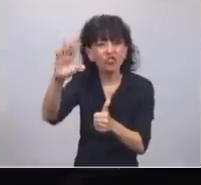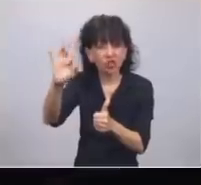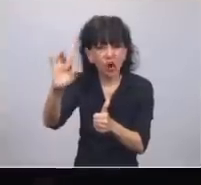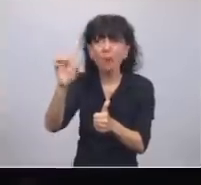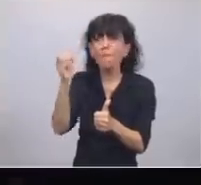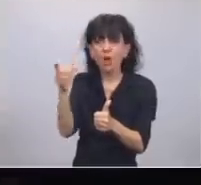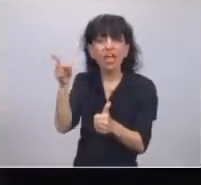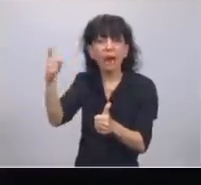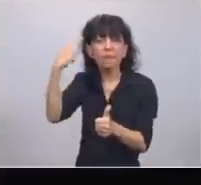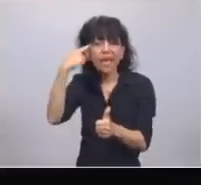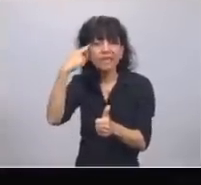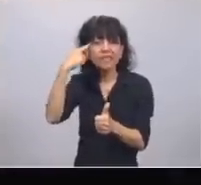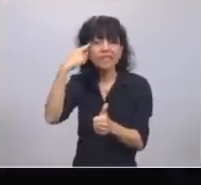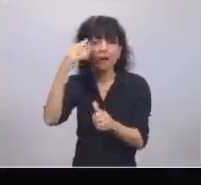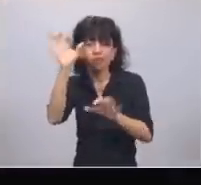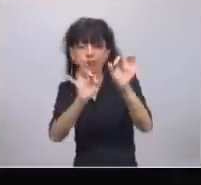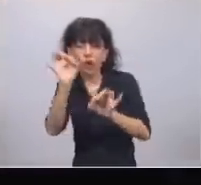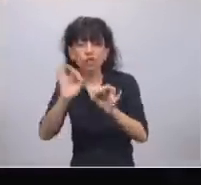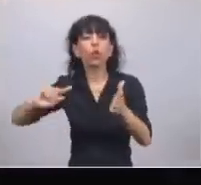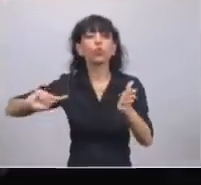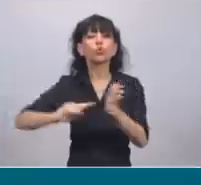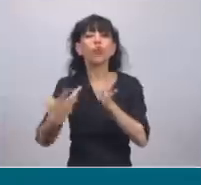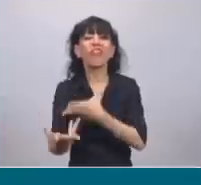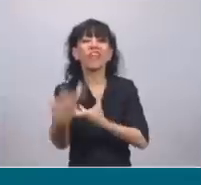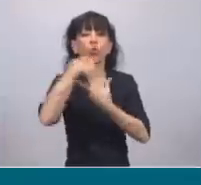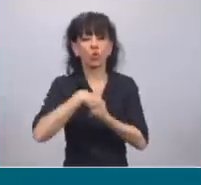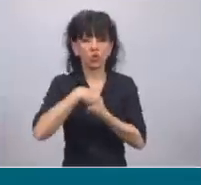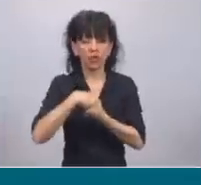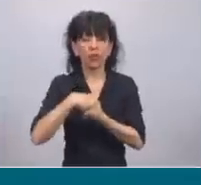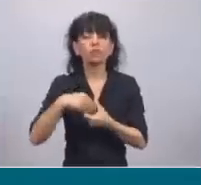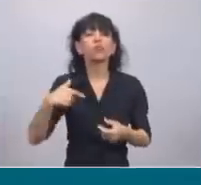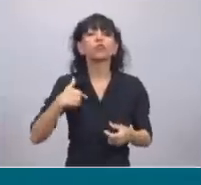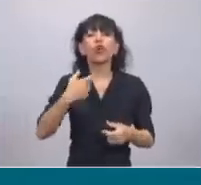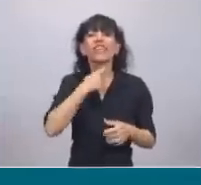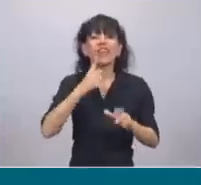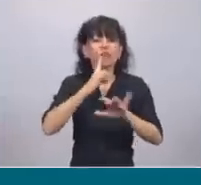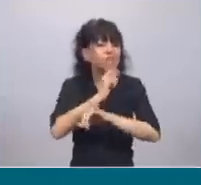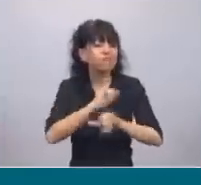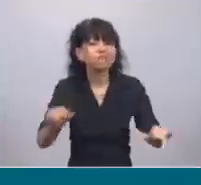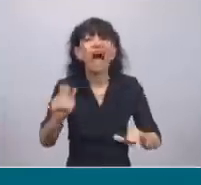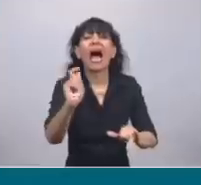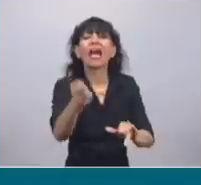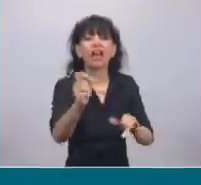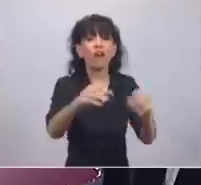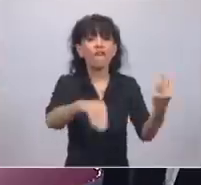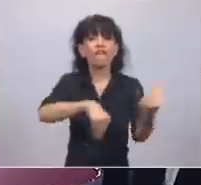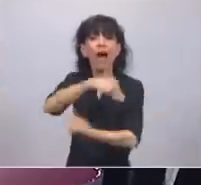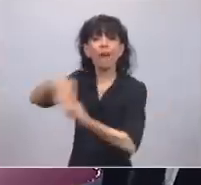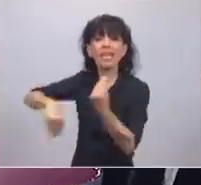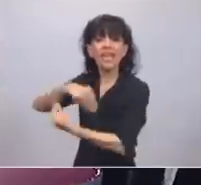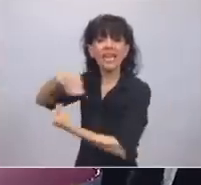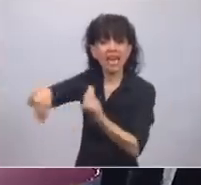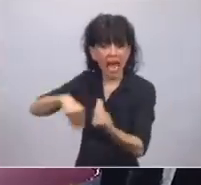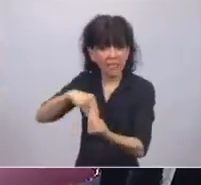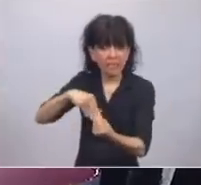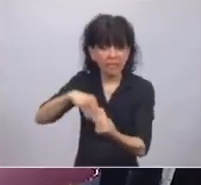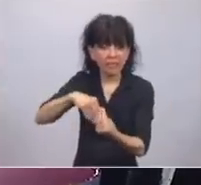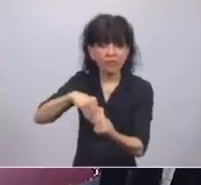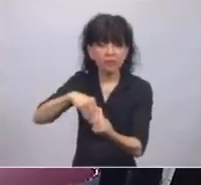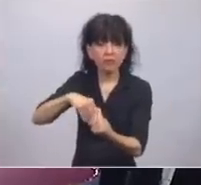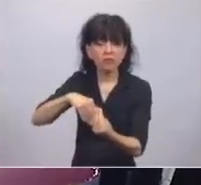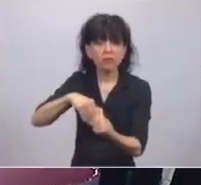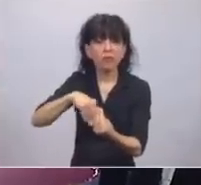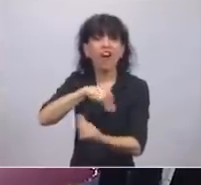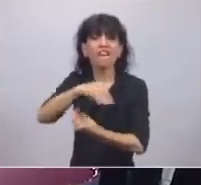ciudad inclusiva. Y quiero hablarle a aquellas familias que